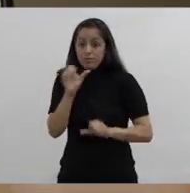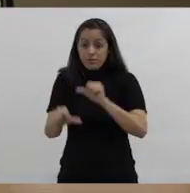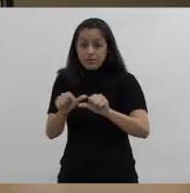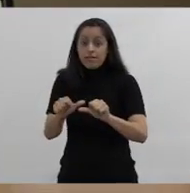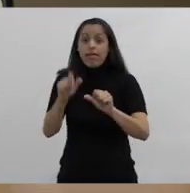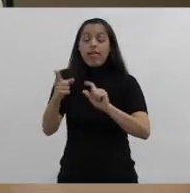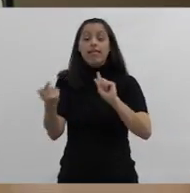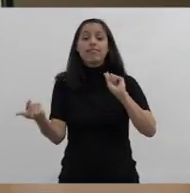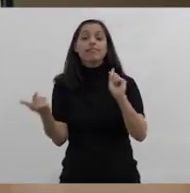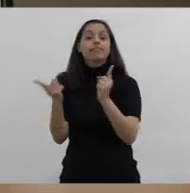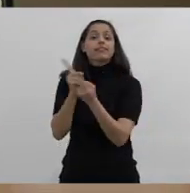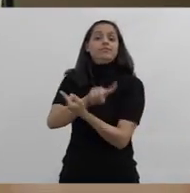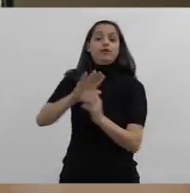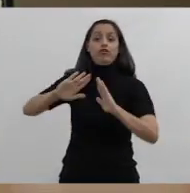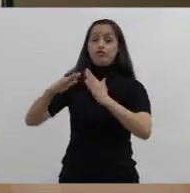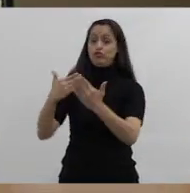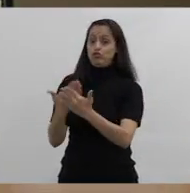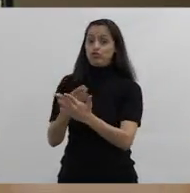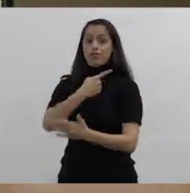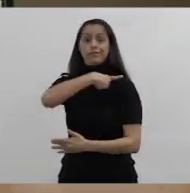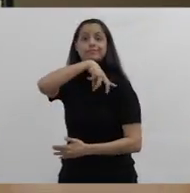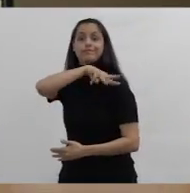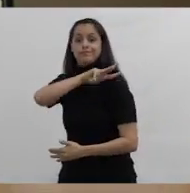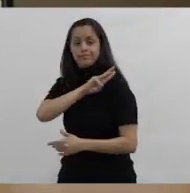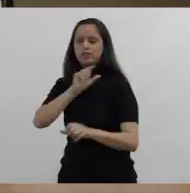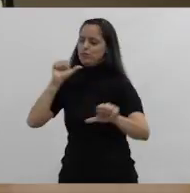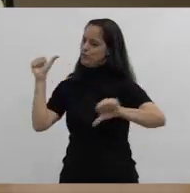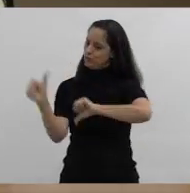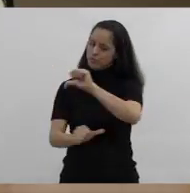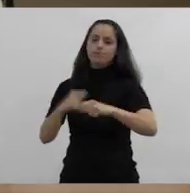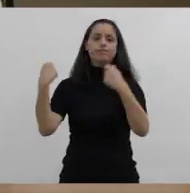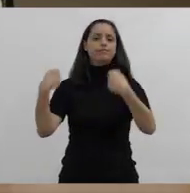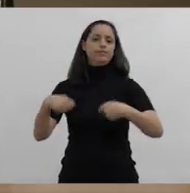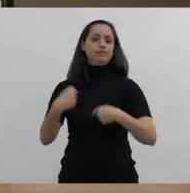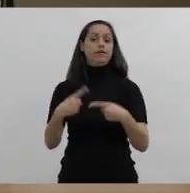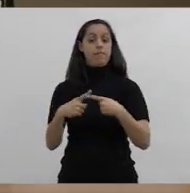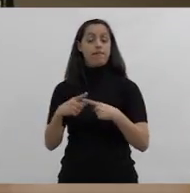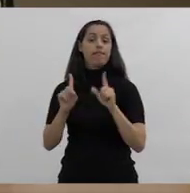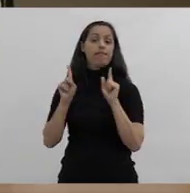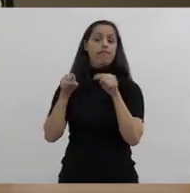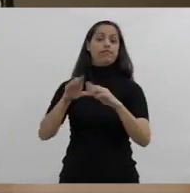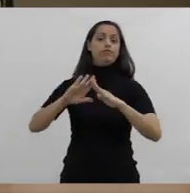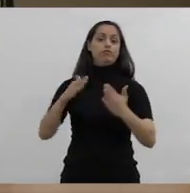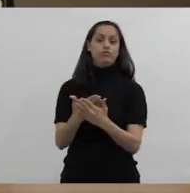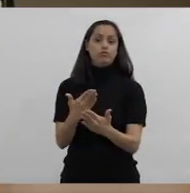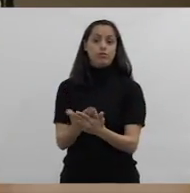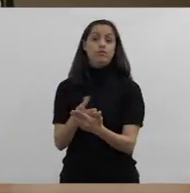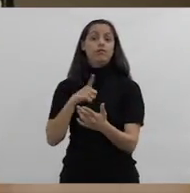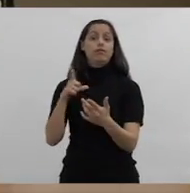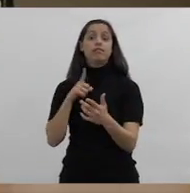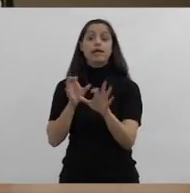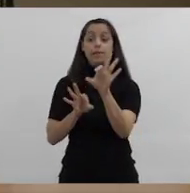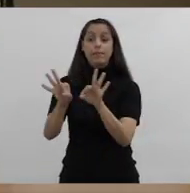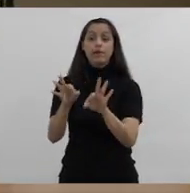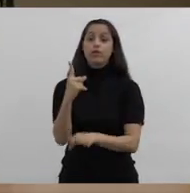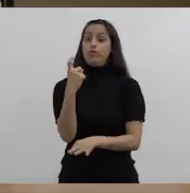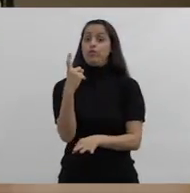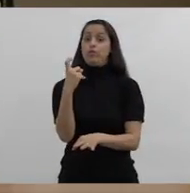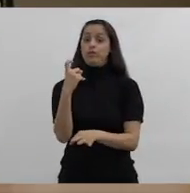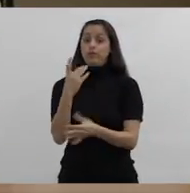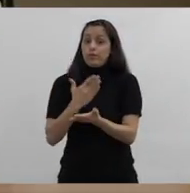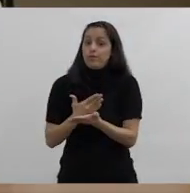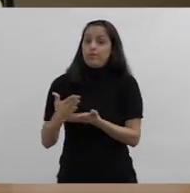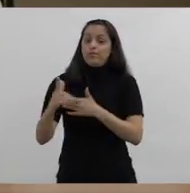el más mediático es el de la transformación de la escuela secundaria, porque la escuela secundaria tiene que tener un